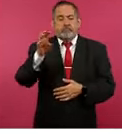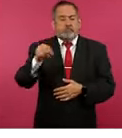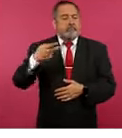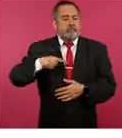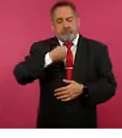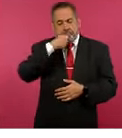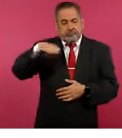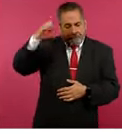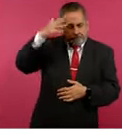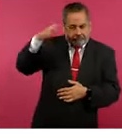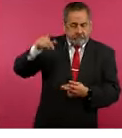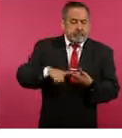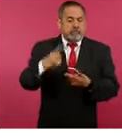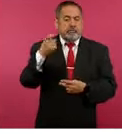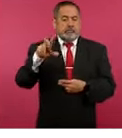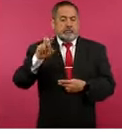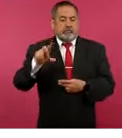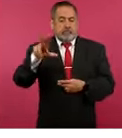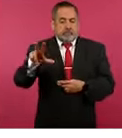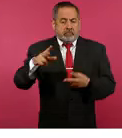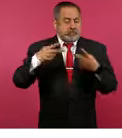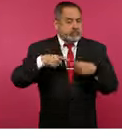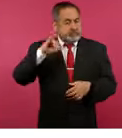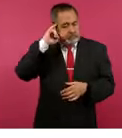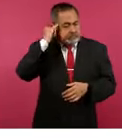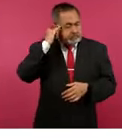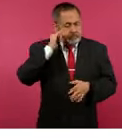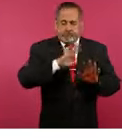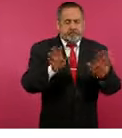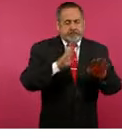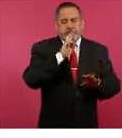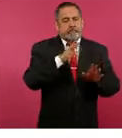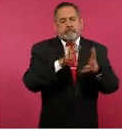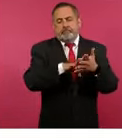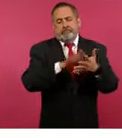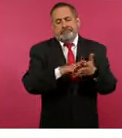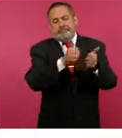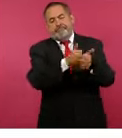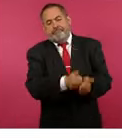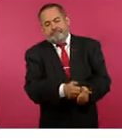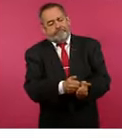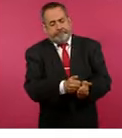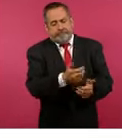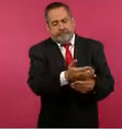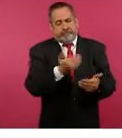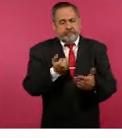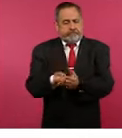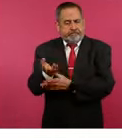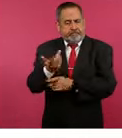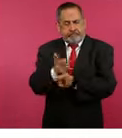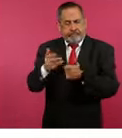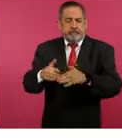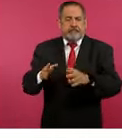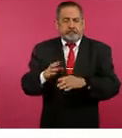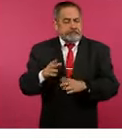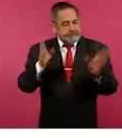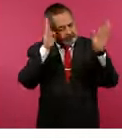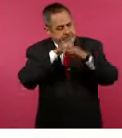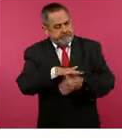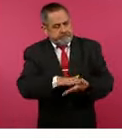y 138 indígenas, entre otros. También los beneficiados por amnistía,